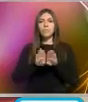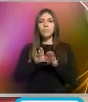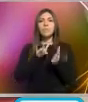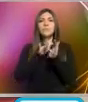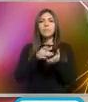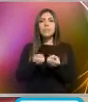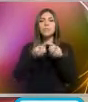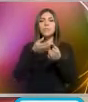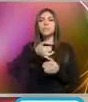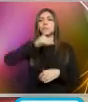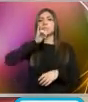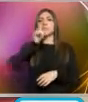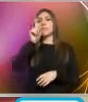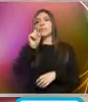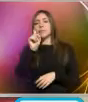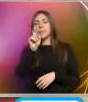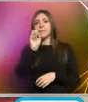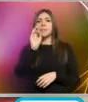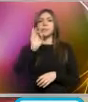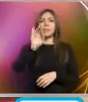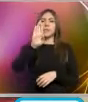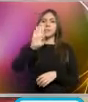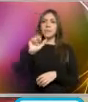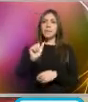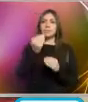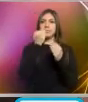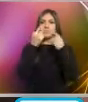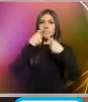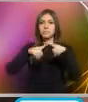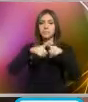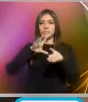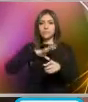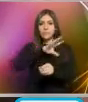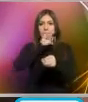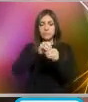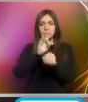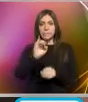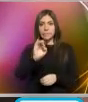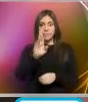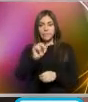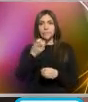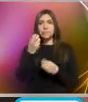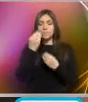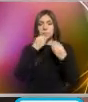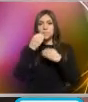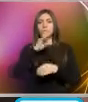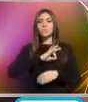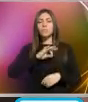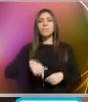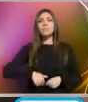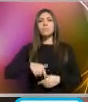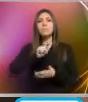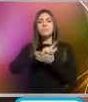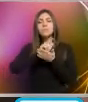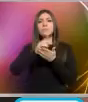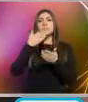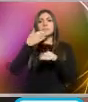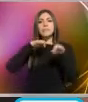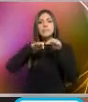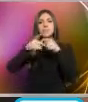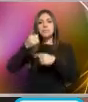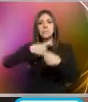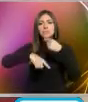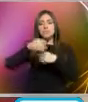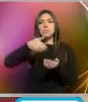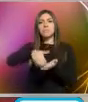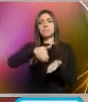ya sea con agua, con fibra, con alimentos ricos en fibra, para que se pueda transportar en el intestino y excretarlo bien. Otro de los puntos es